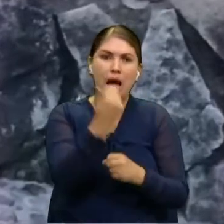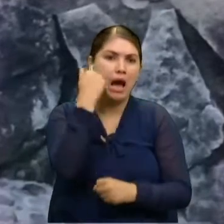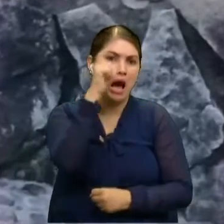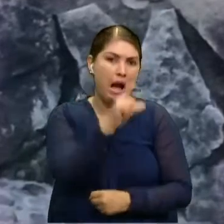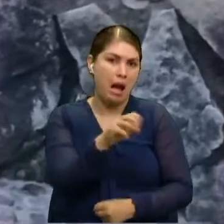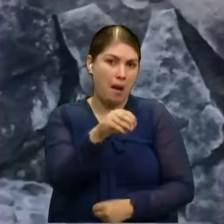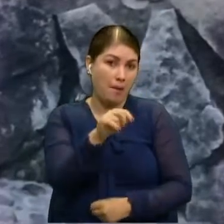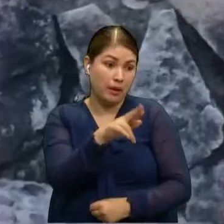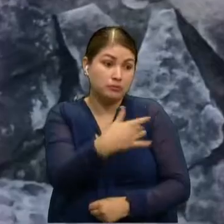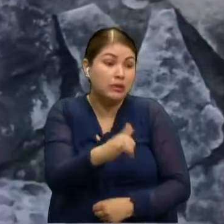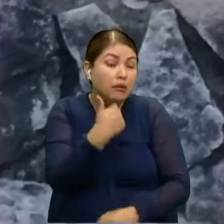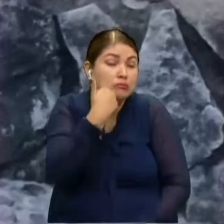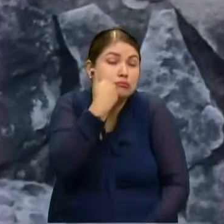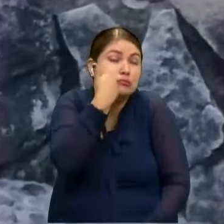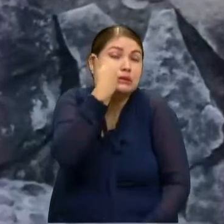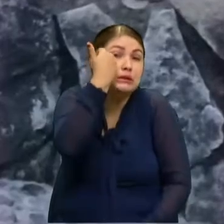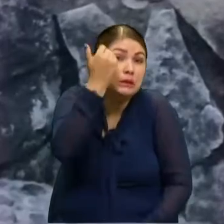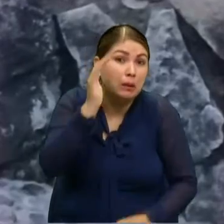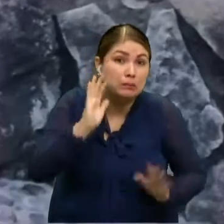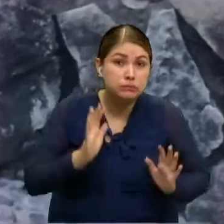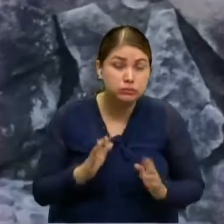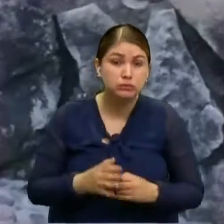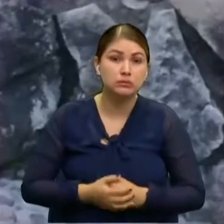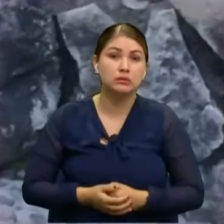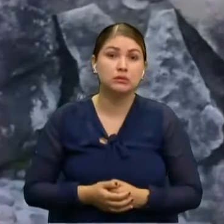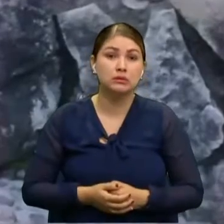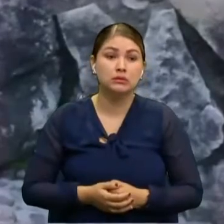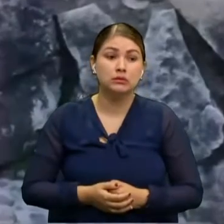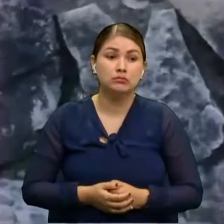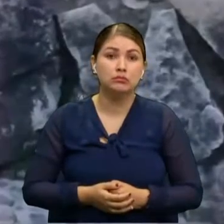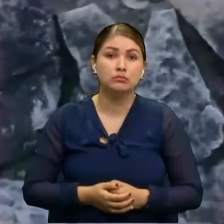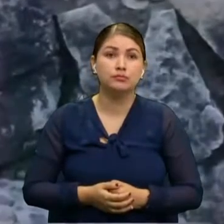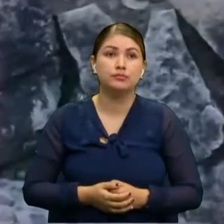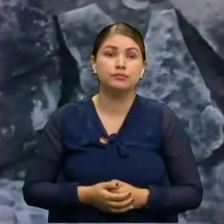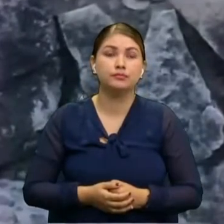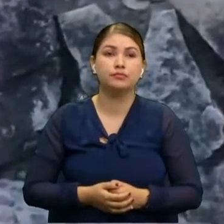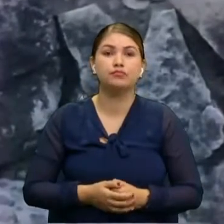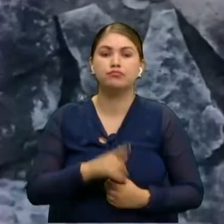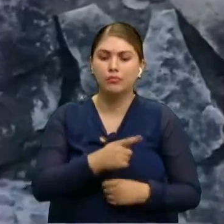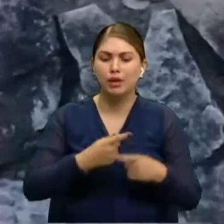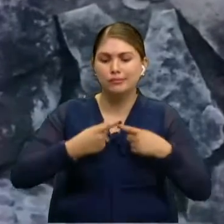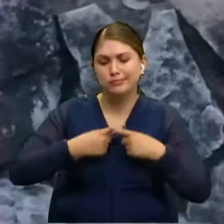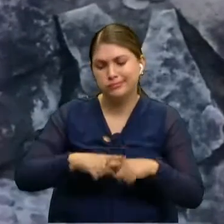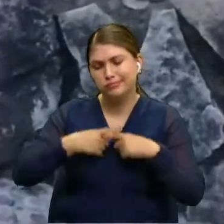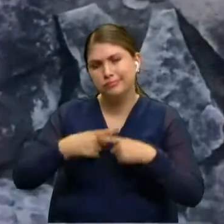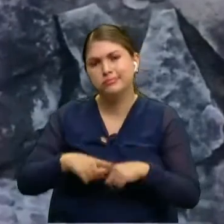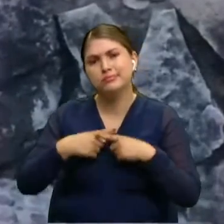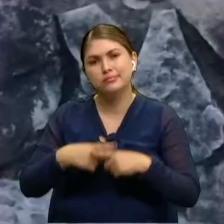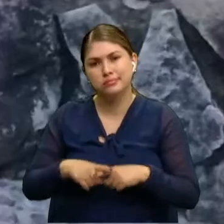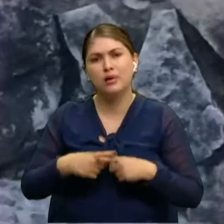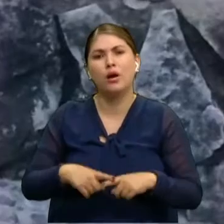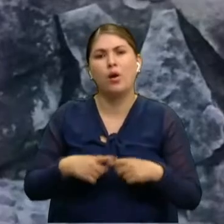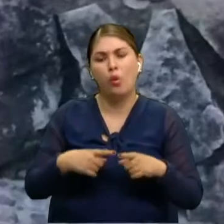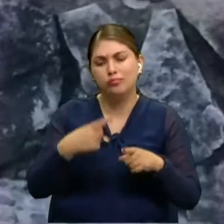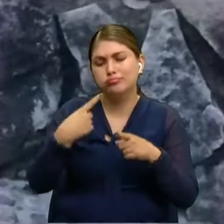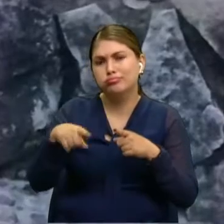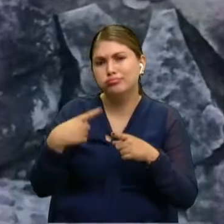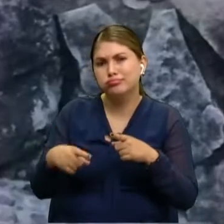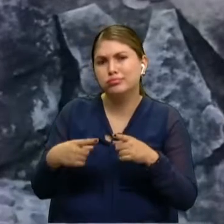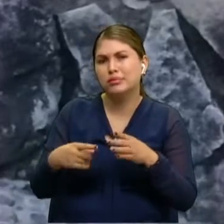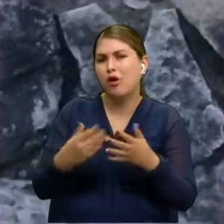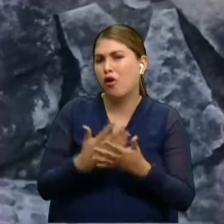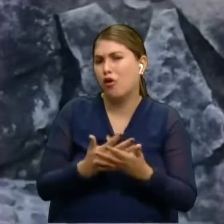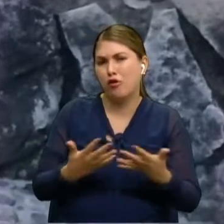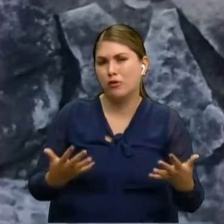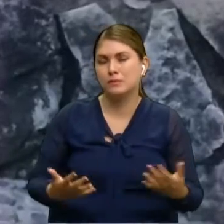porque a pesar de su edad y de su forma, ha elaborado diferentes